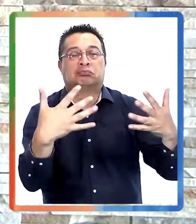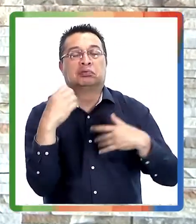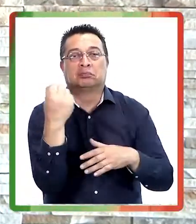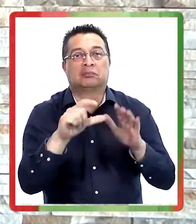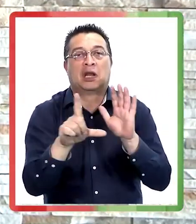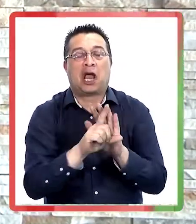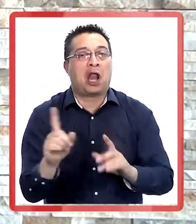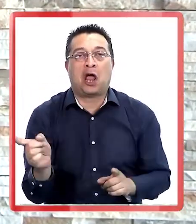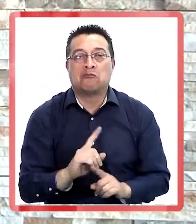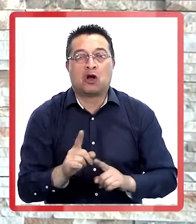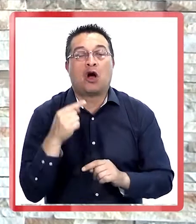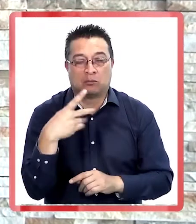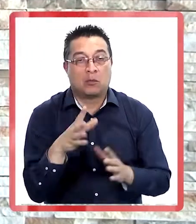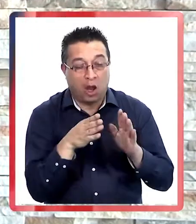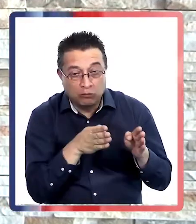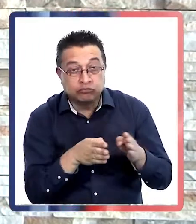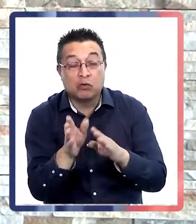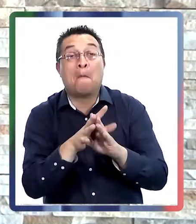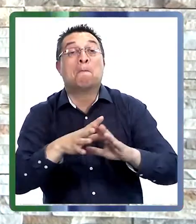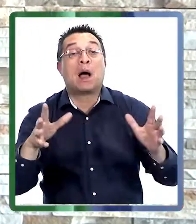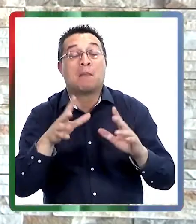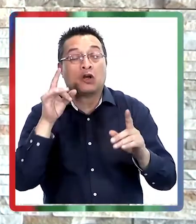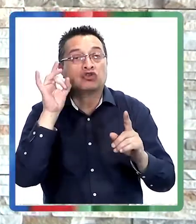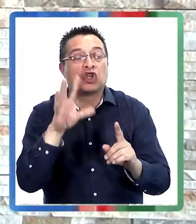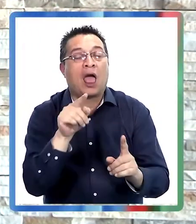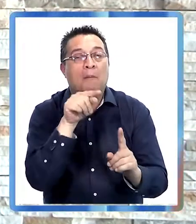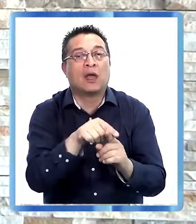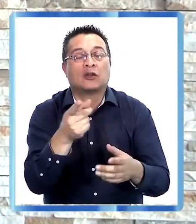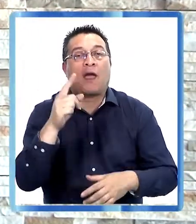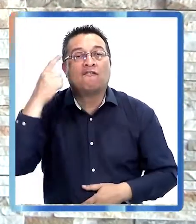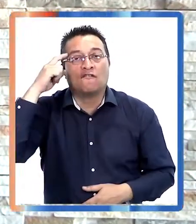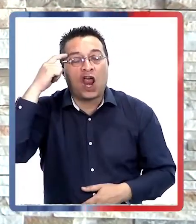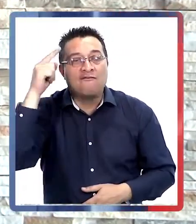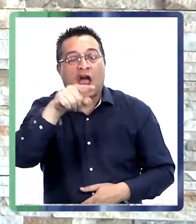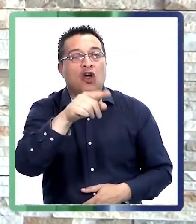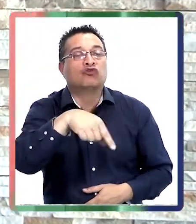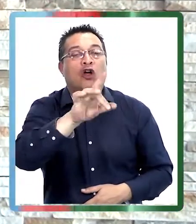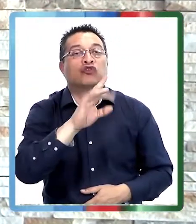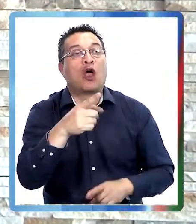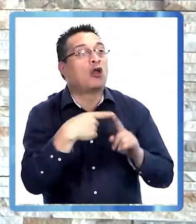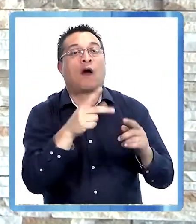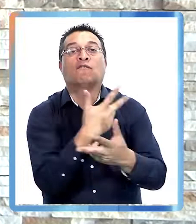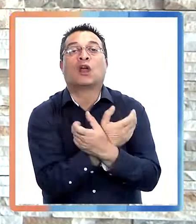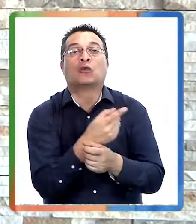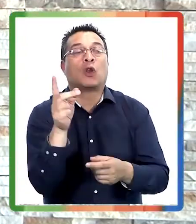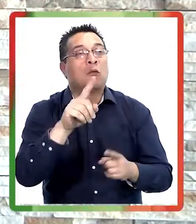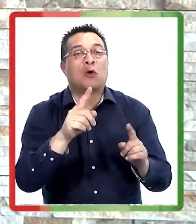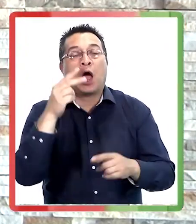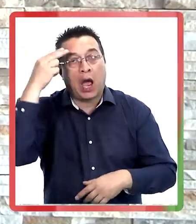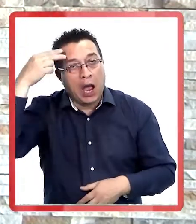ingreso irregular de migrantes, toda vez que la reconducción solamente está operando para los bolivianos y no así para los